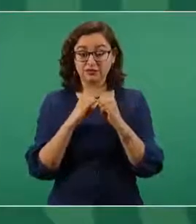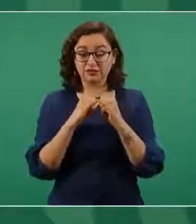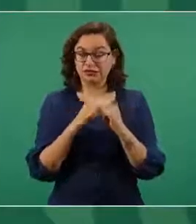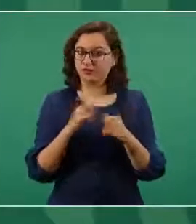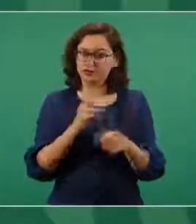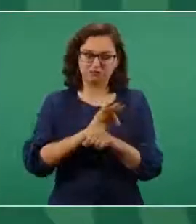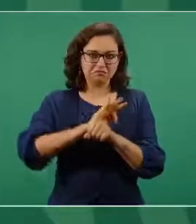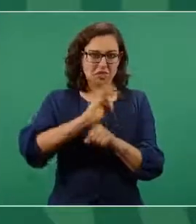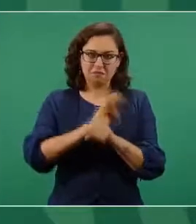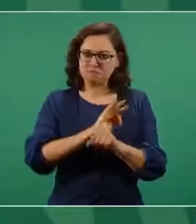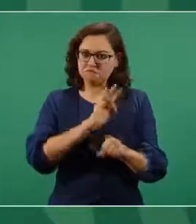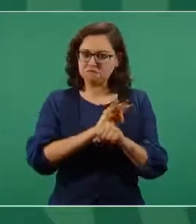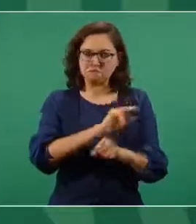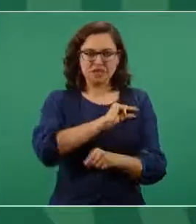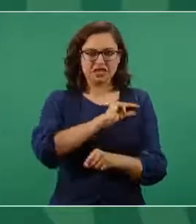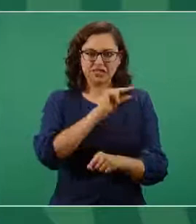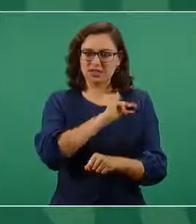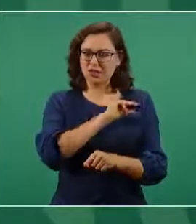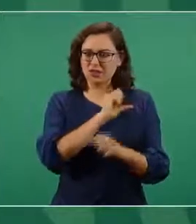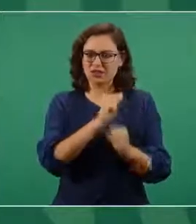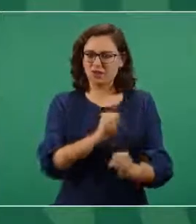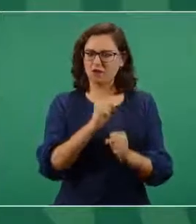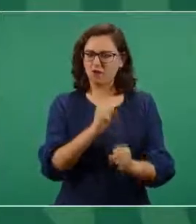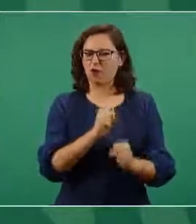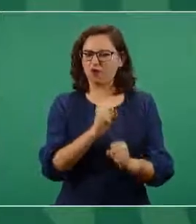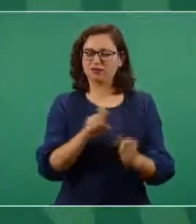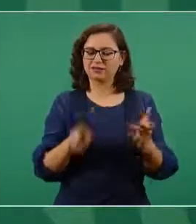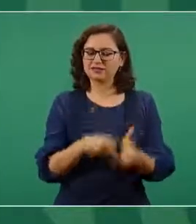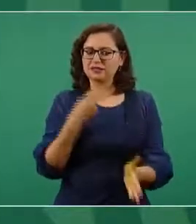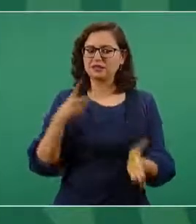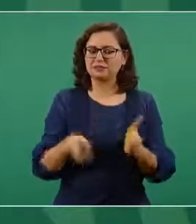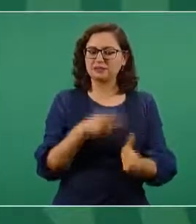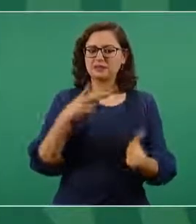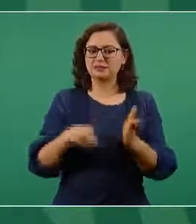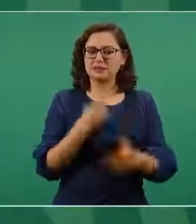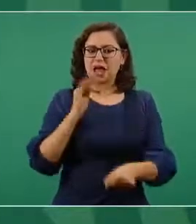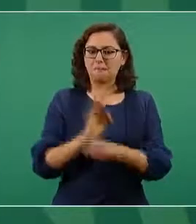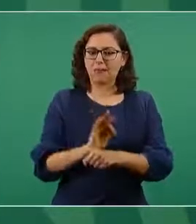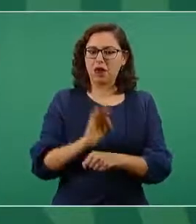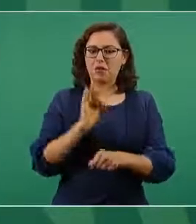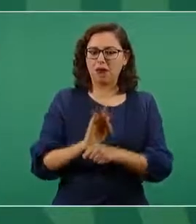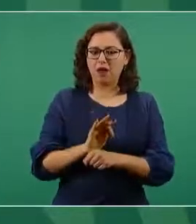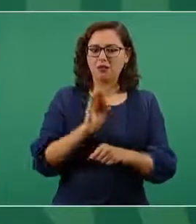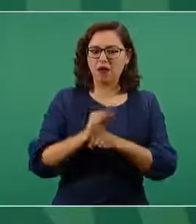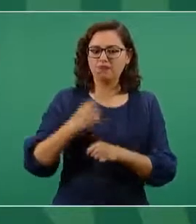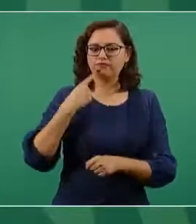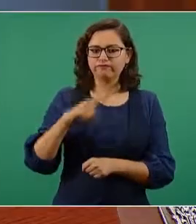es de los que más han presentado amparos.